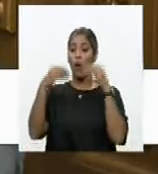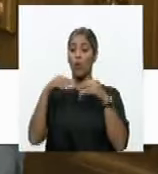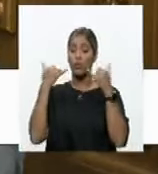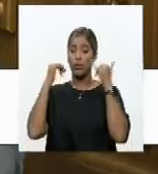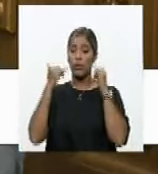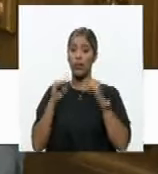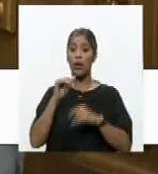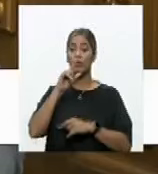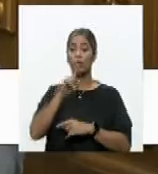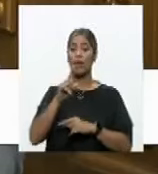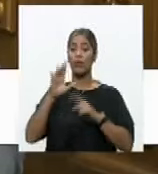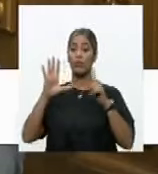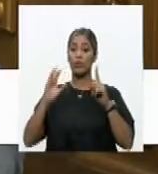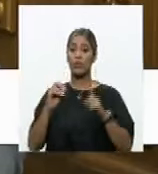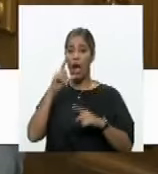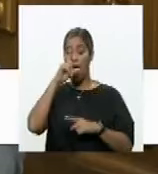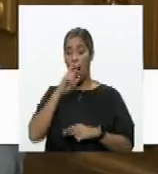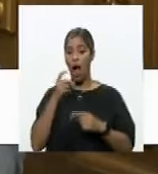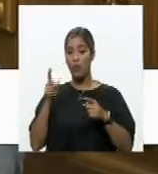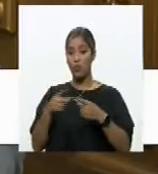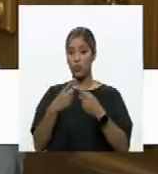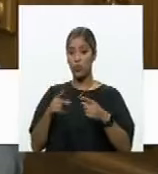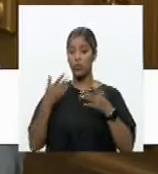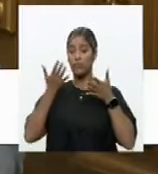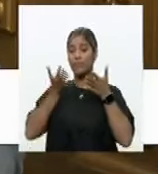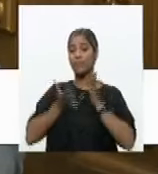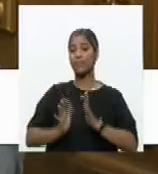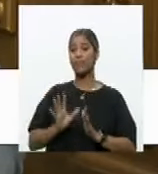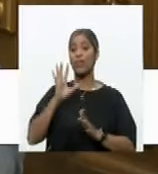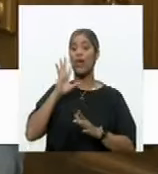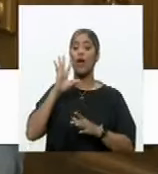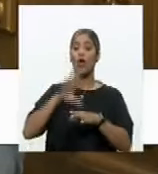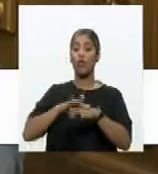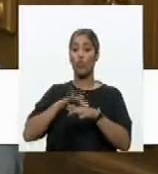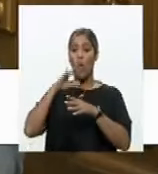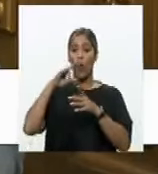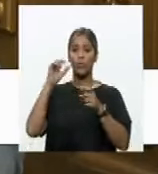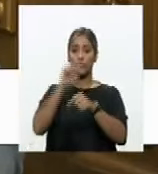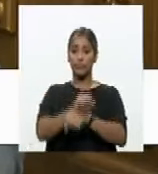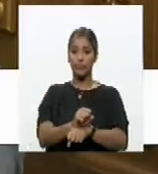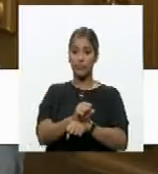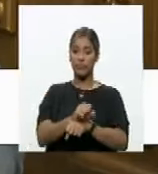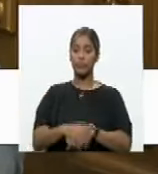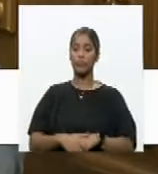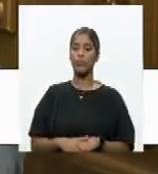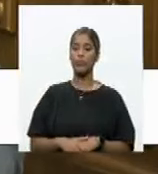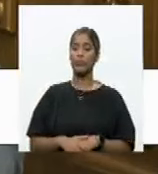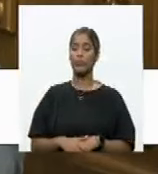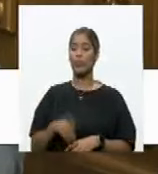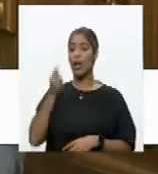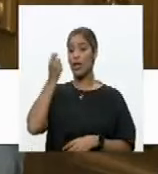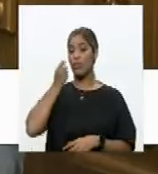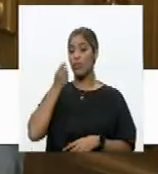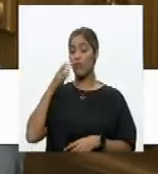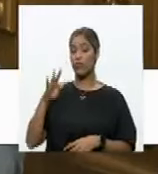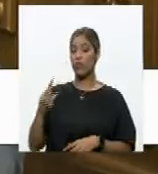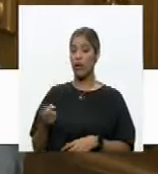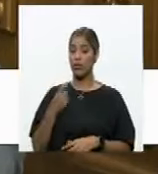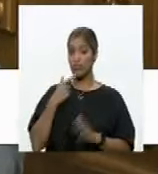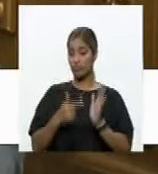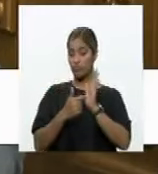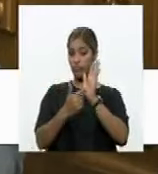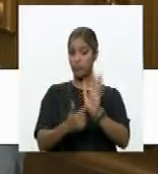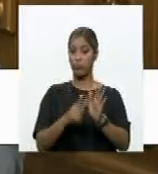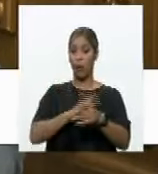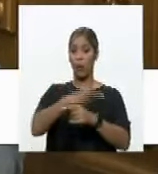conmemorarse el 160 aniversario del natalicio del beato doctor José Gregorio Hernández Cisneros. El diputado Francisco García presentó el